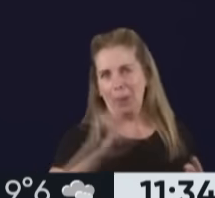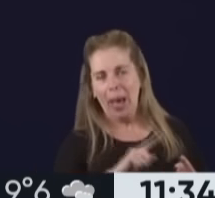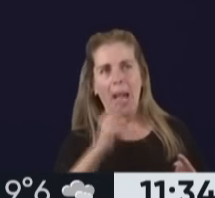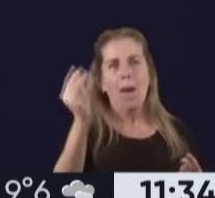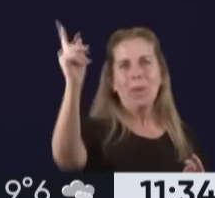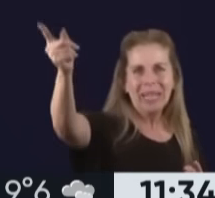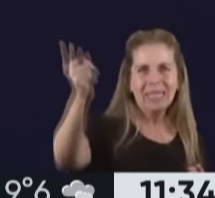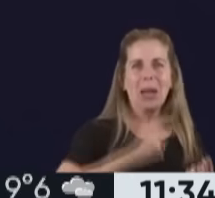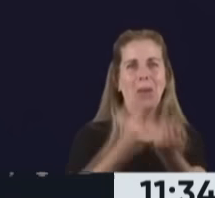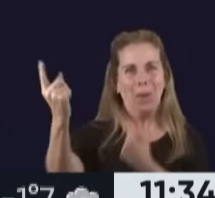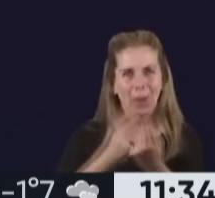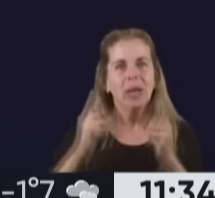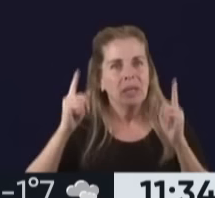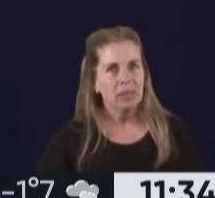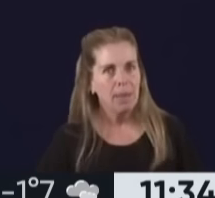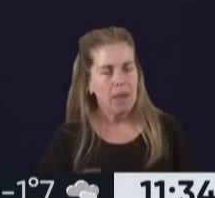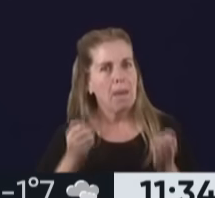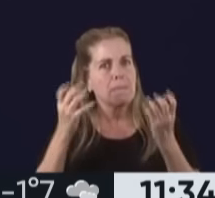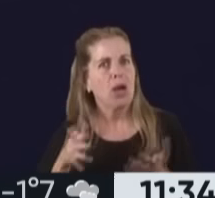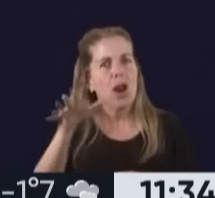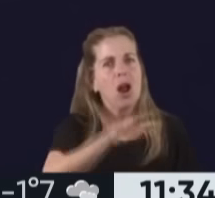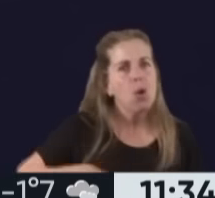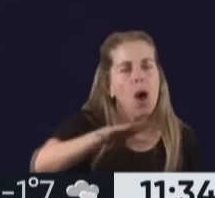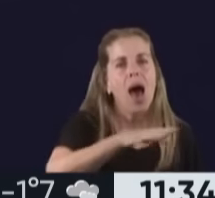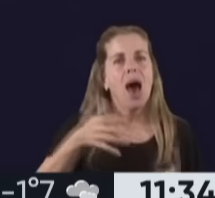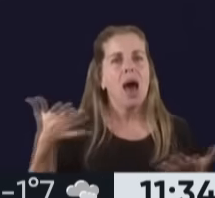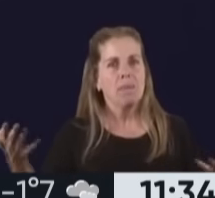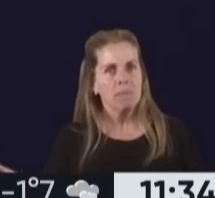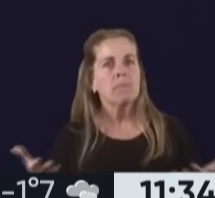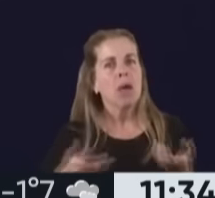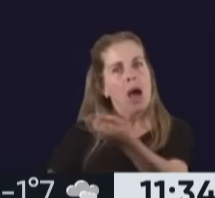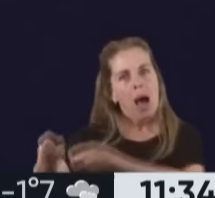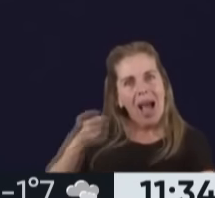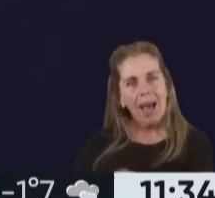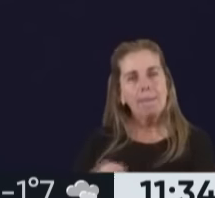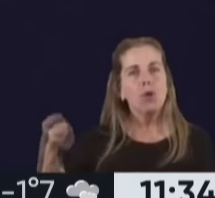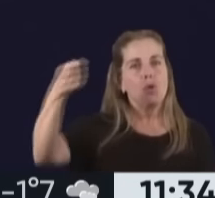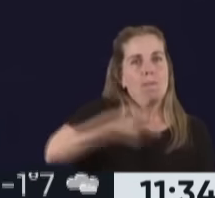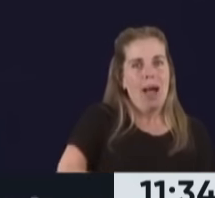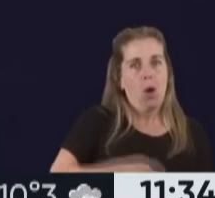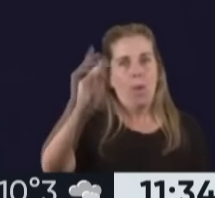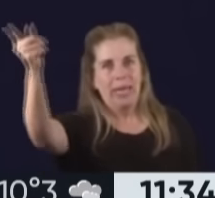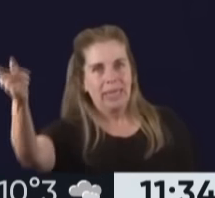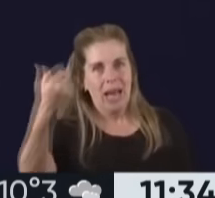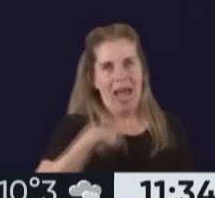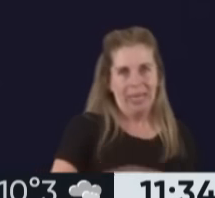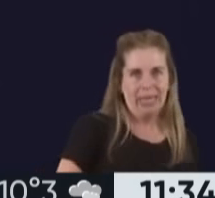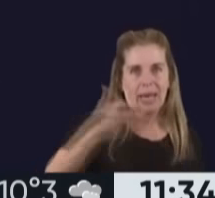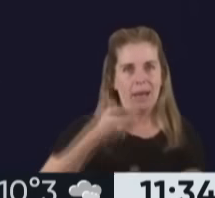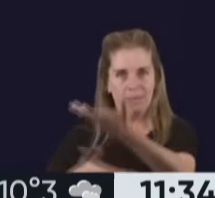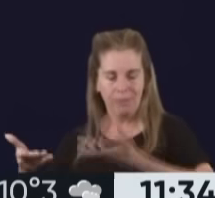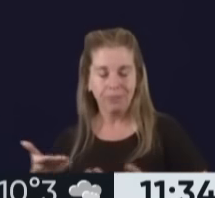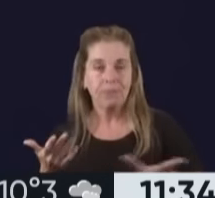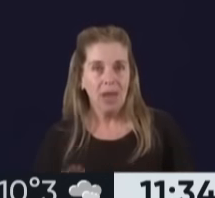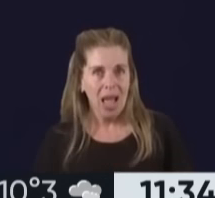que inversiones privadas mejoren sus instalaciones con áreas de servicios a cambio de un canon para el Estado Nacional. Esto hace que los centros de frontera